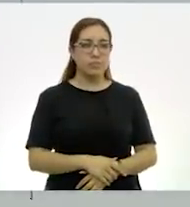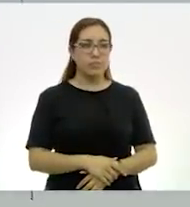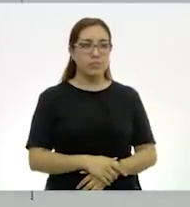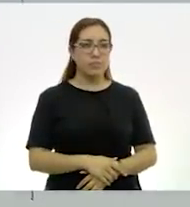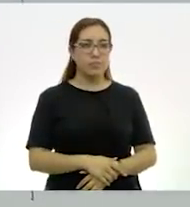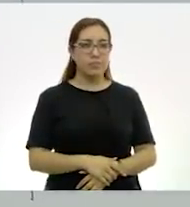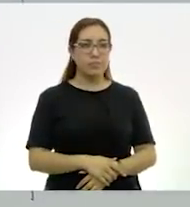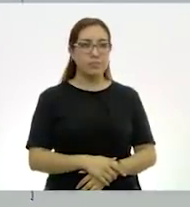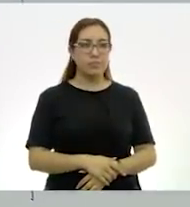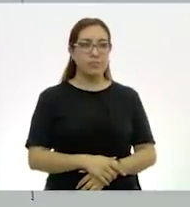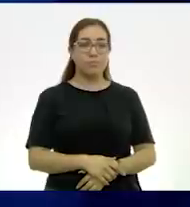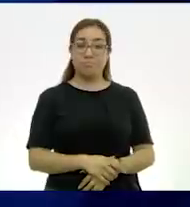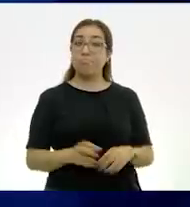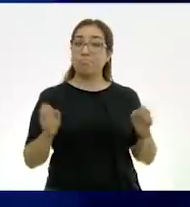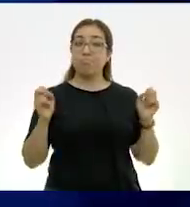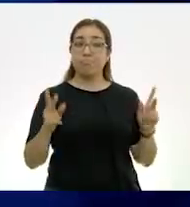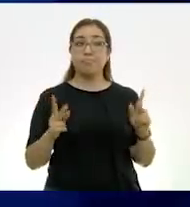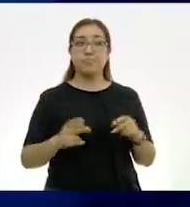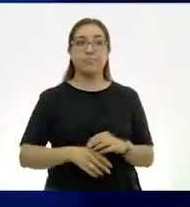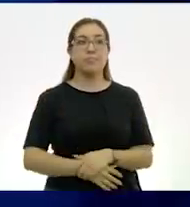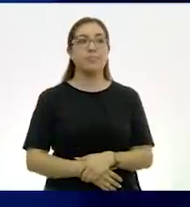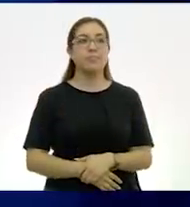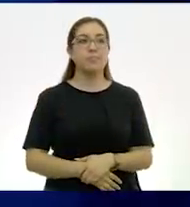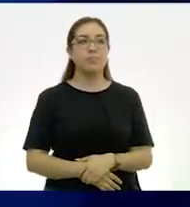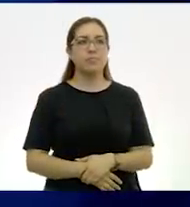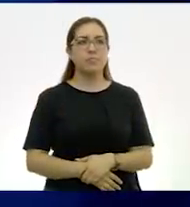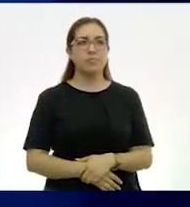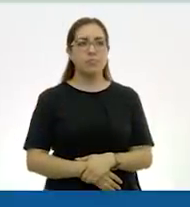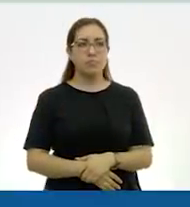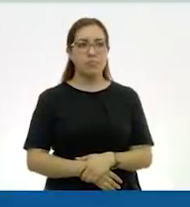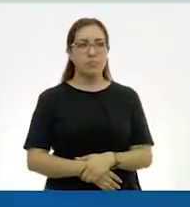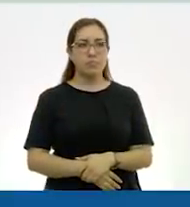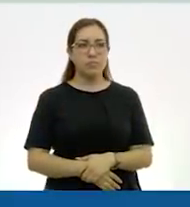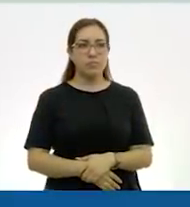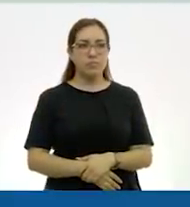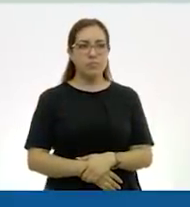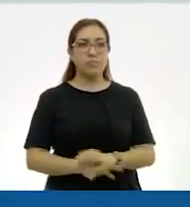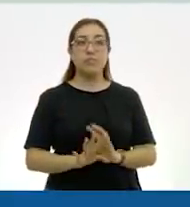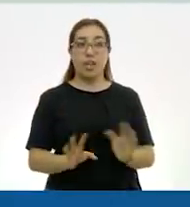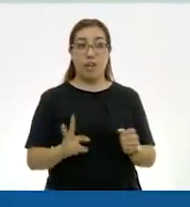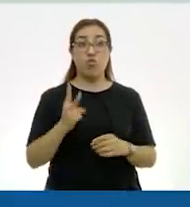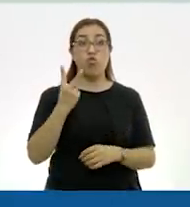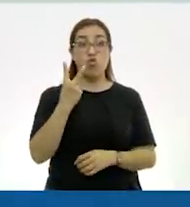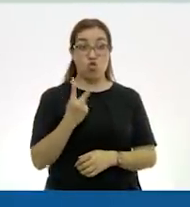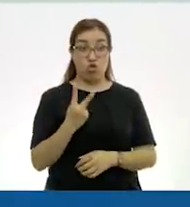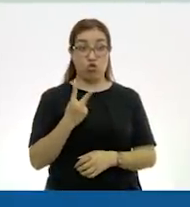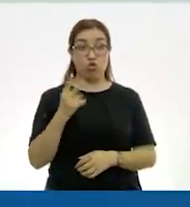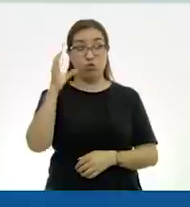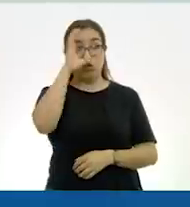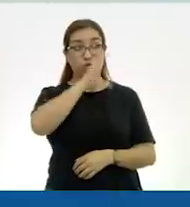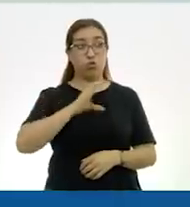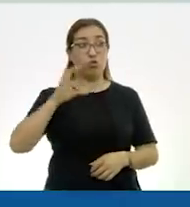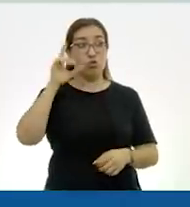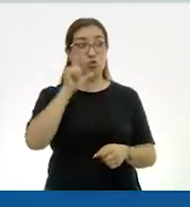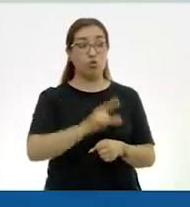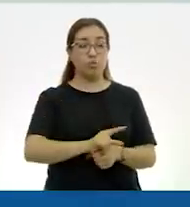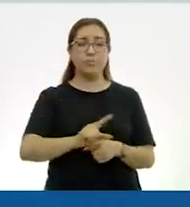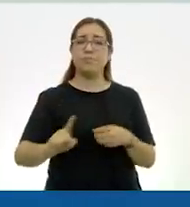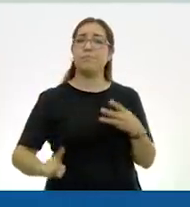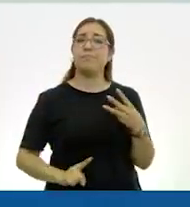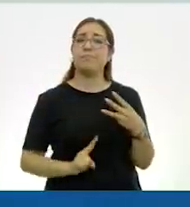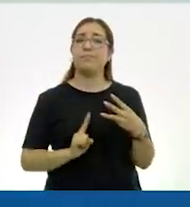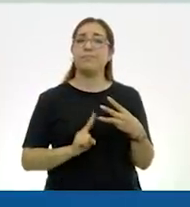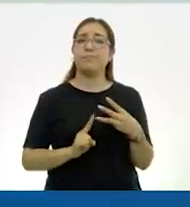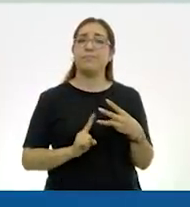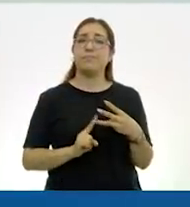Prácticas médicas, ¿ok? Ujú. Prácticamente ya llevamos 2 civilizaciones. Así es. La tercera civilización